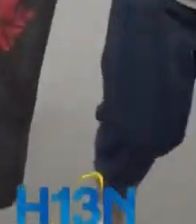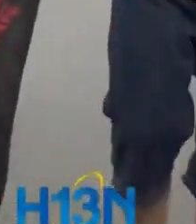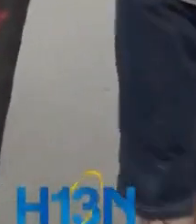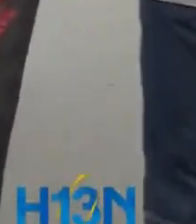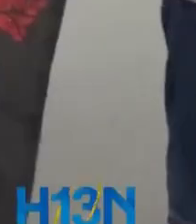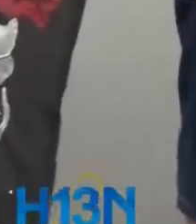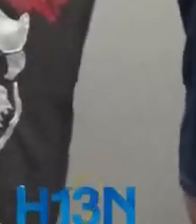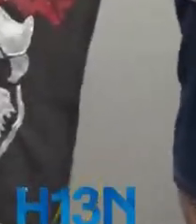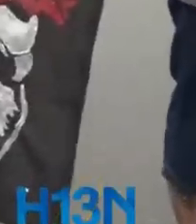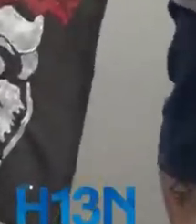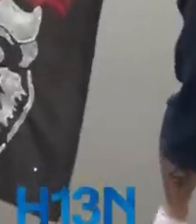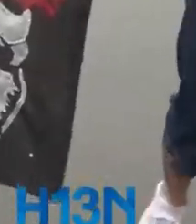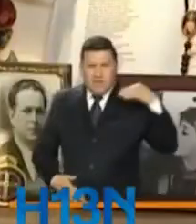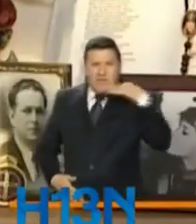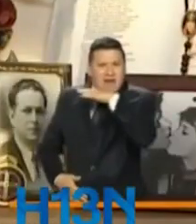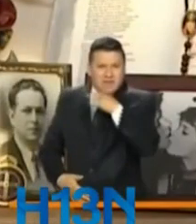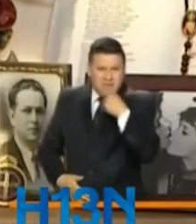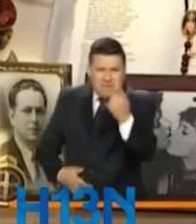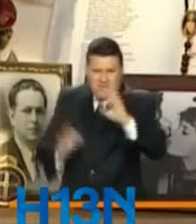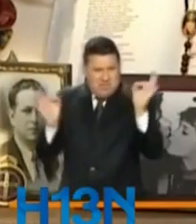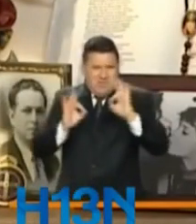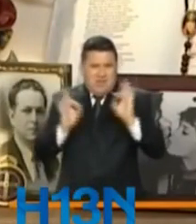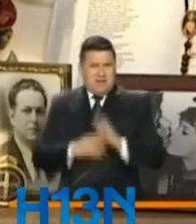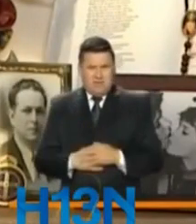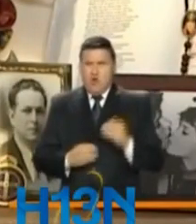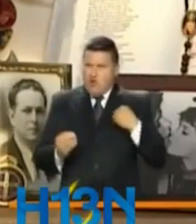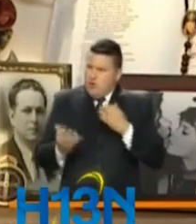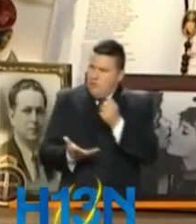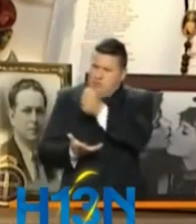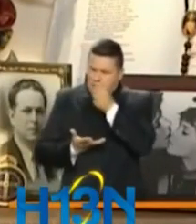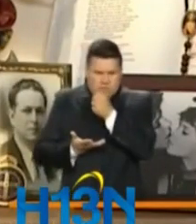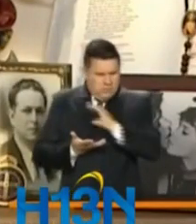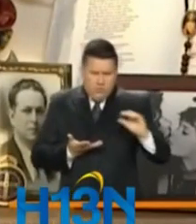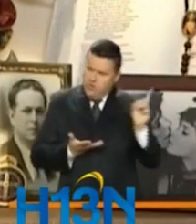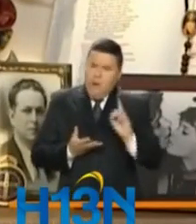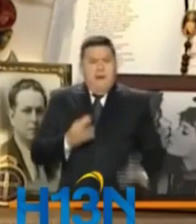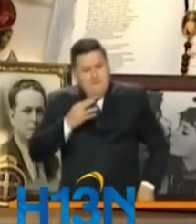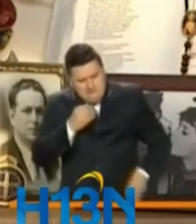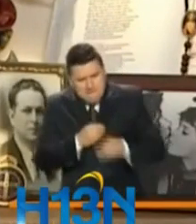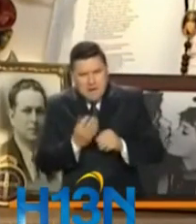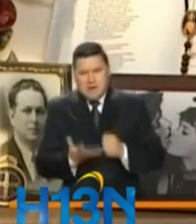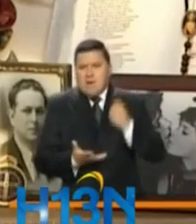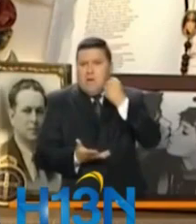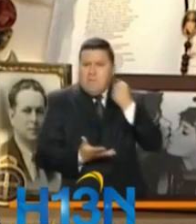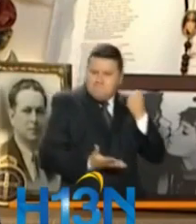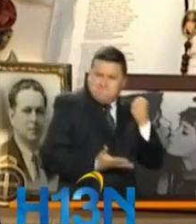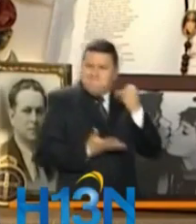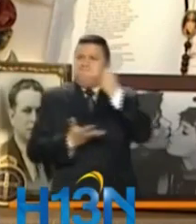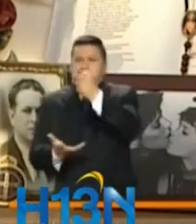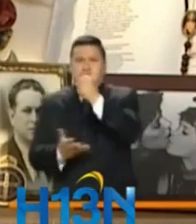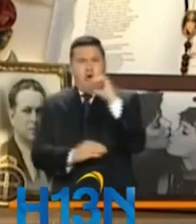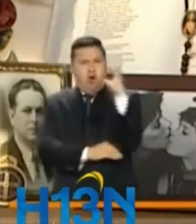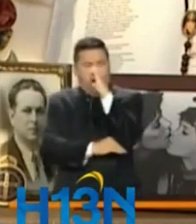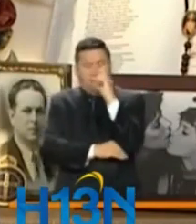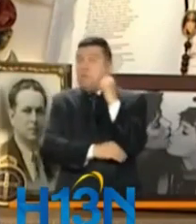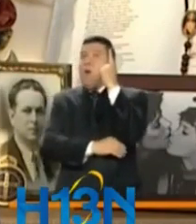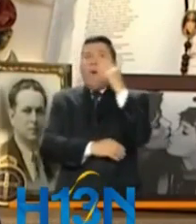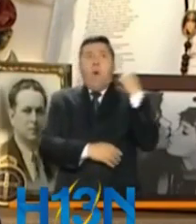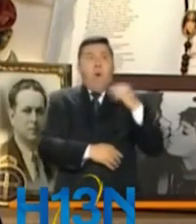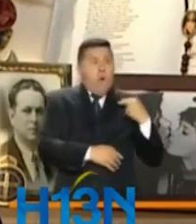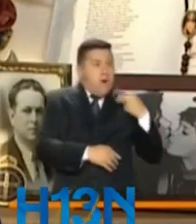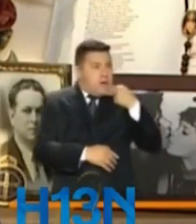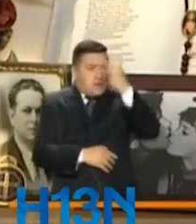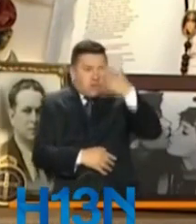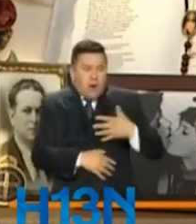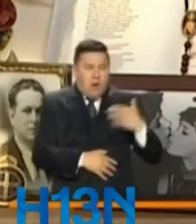a la educación. No solamente hemos sacado adelante el mayor presupuesto para la educación en la historia de nuestro país, sino que adicionalmente le